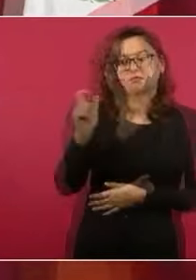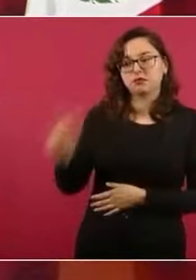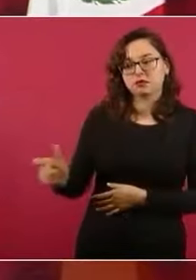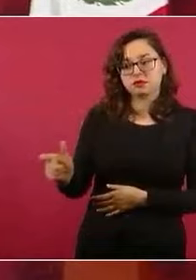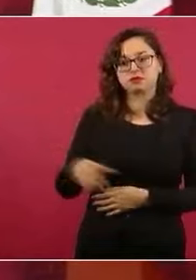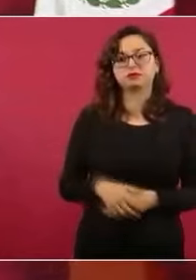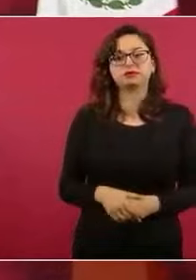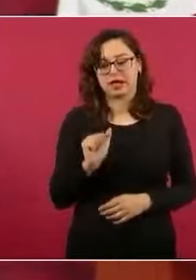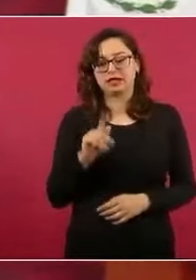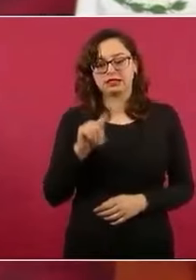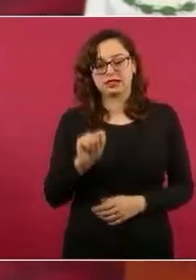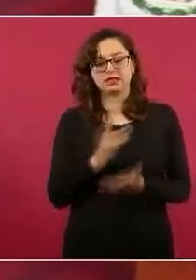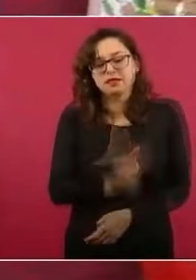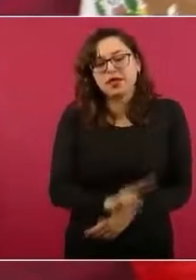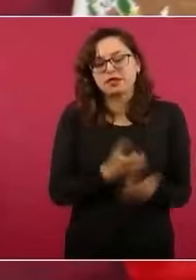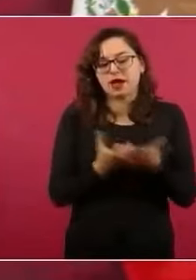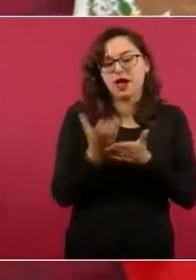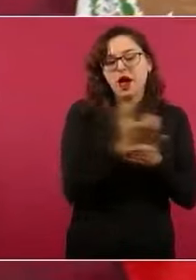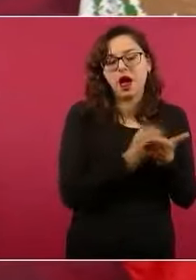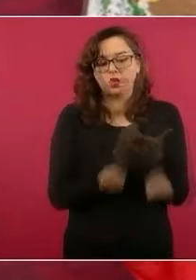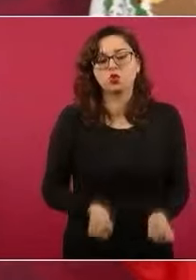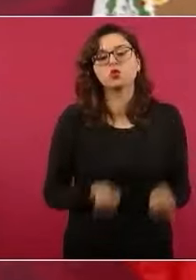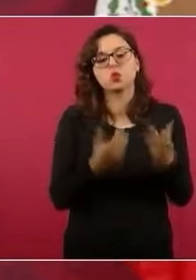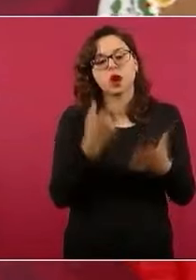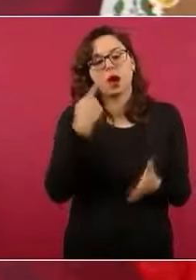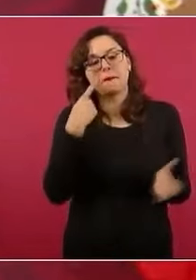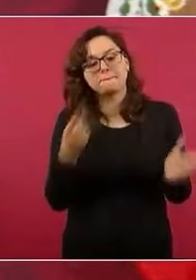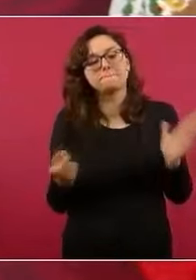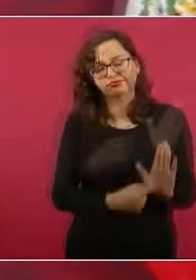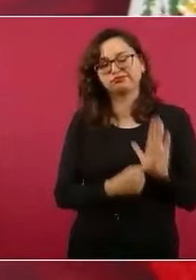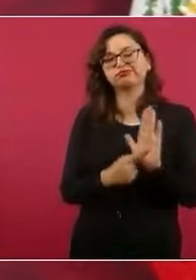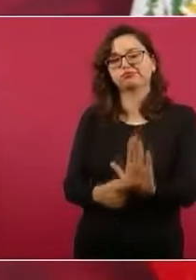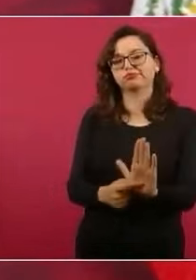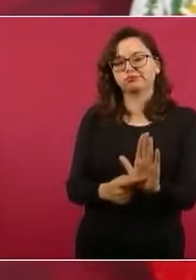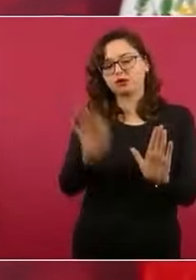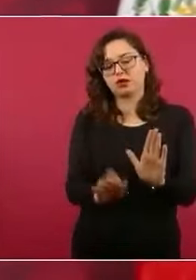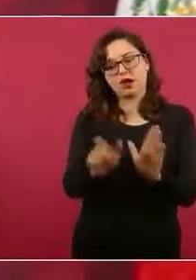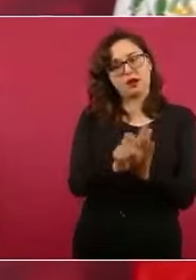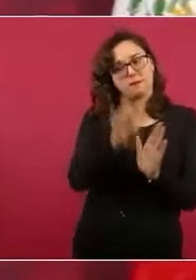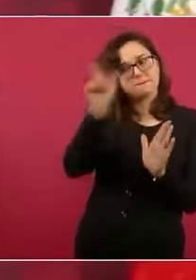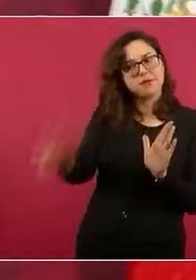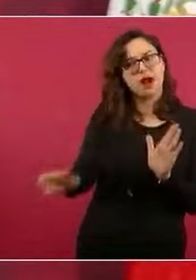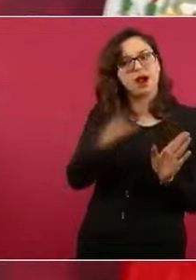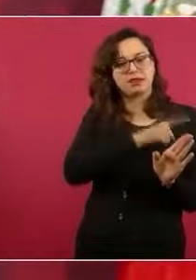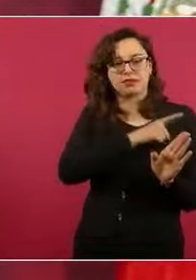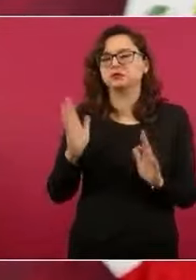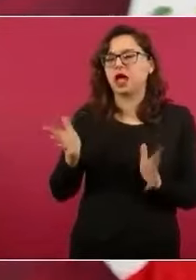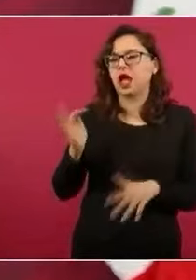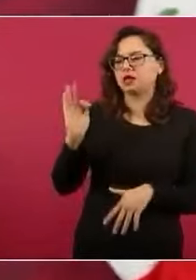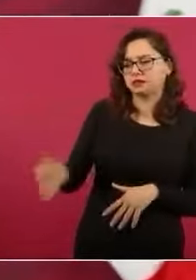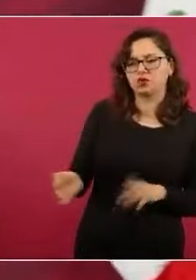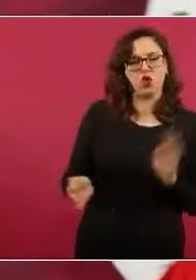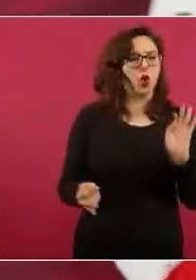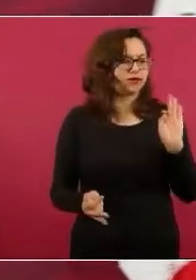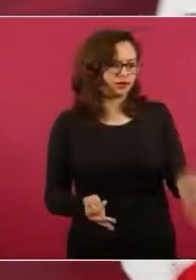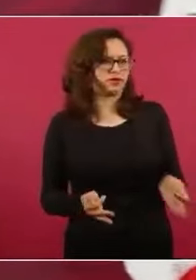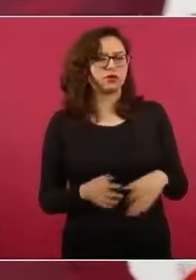SAT intervenga para definir cuánto fue la utilidad de la empresa y cuánto le corresponde a los trabajadores. Ya se